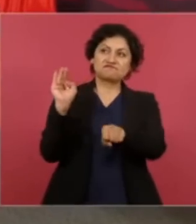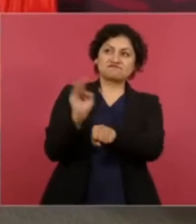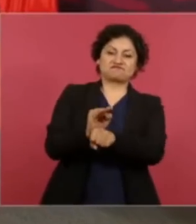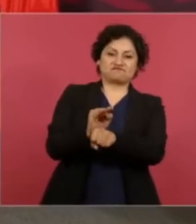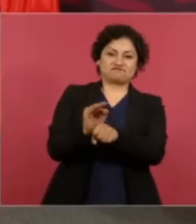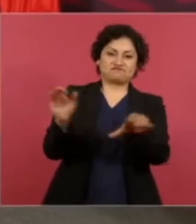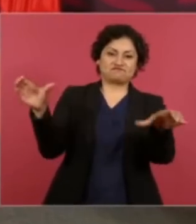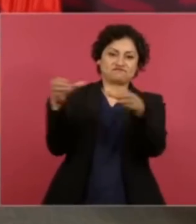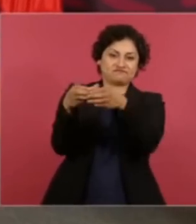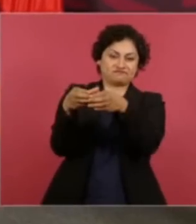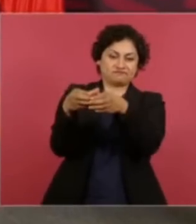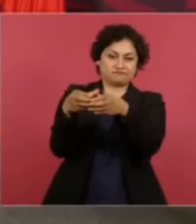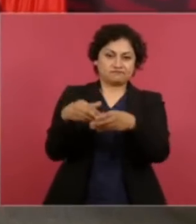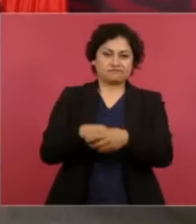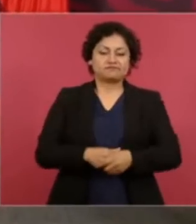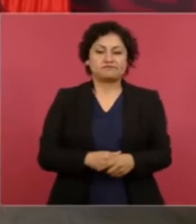de una minoría rapaz.